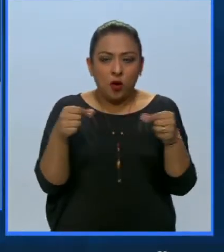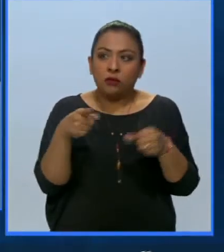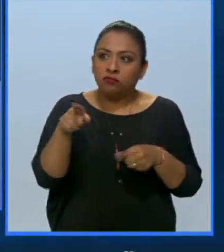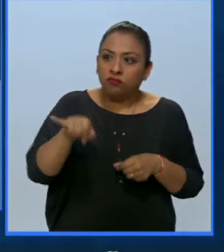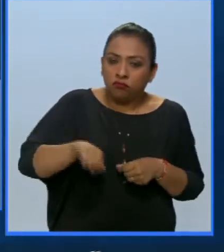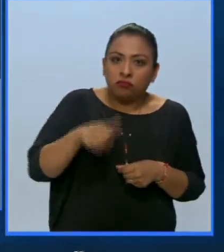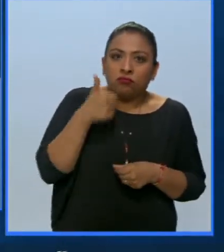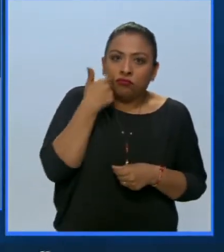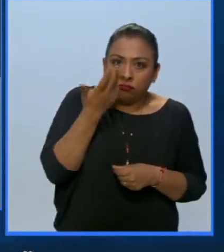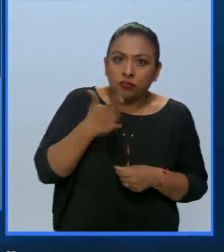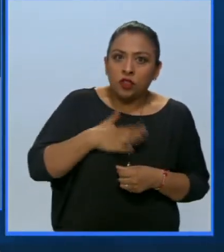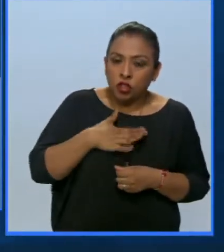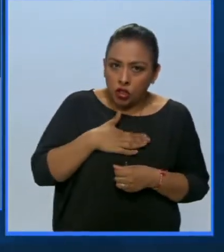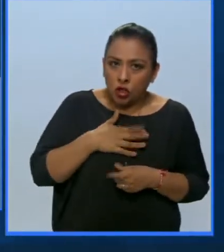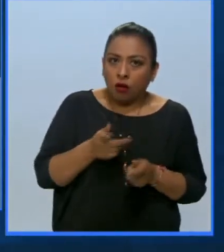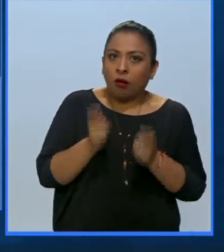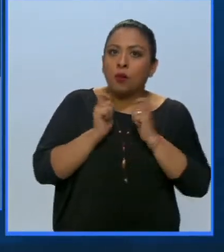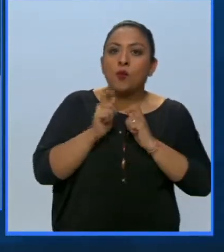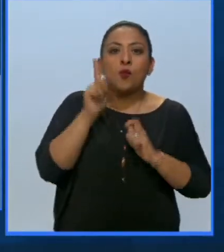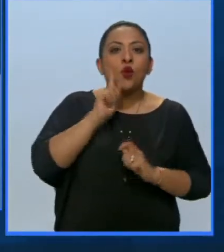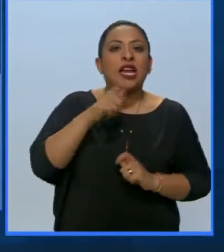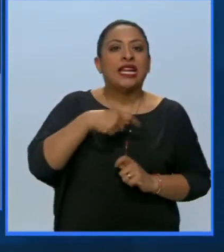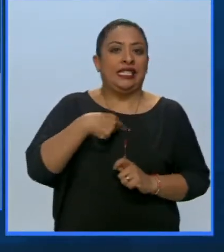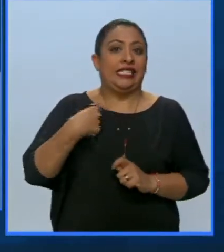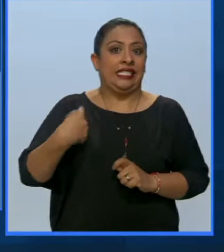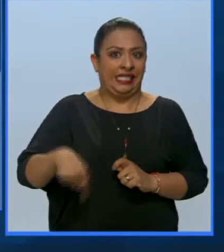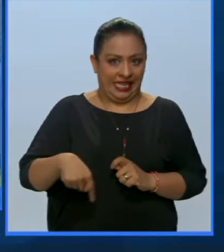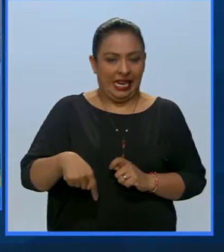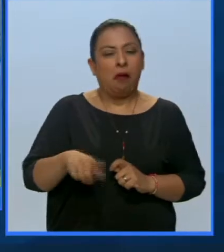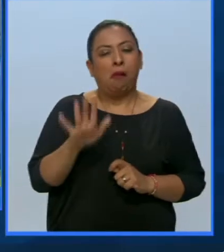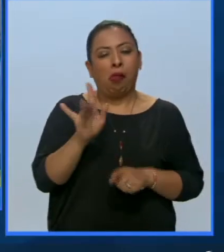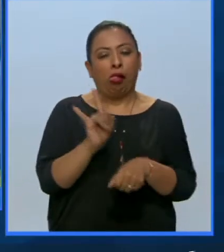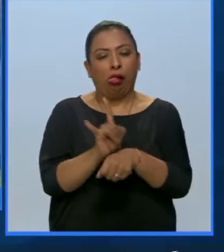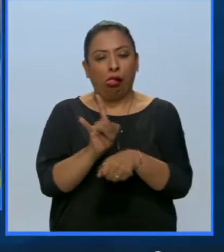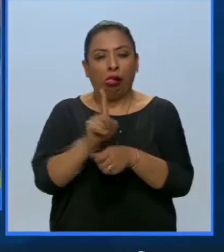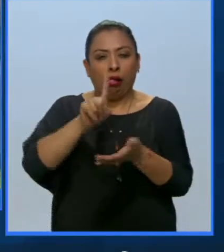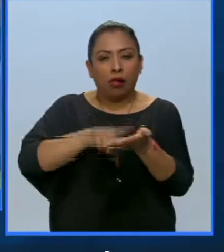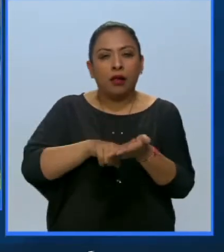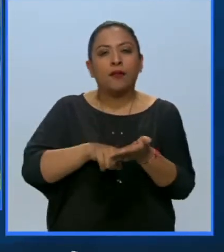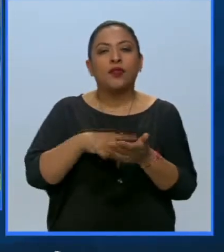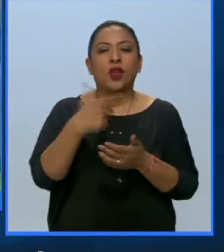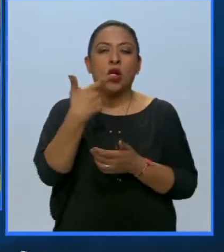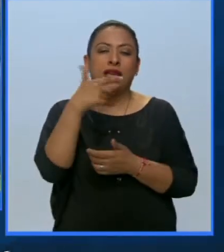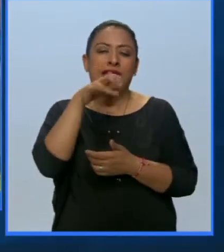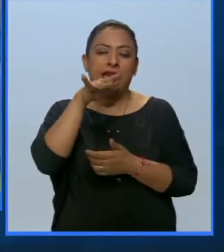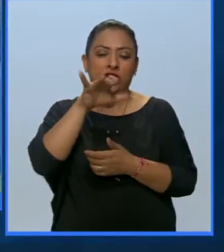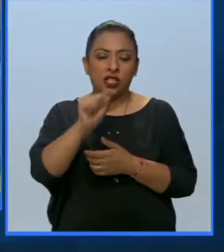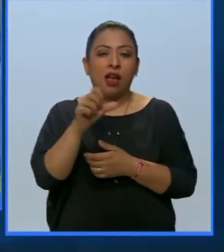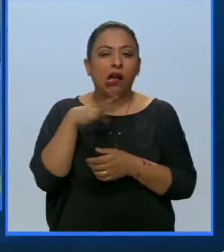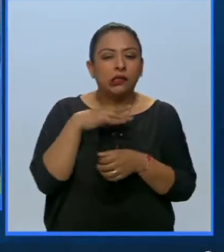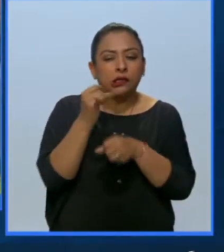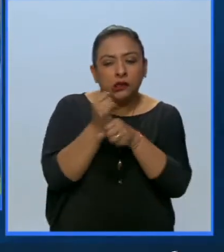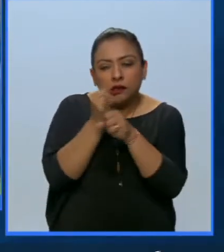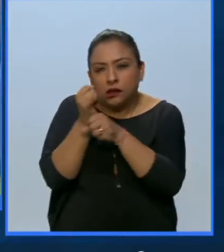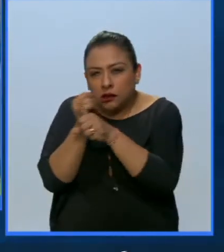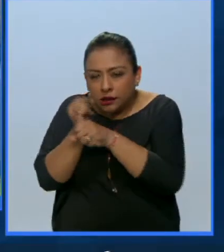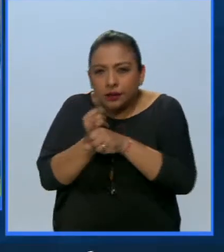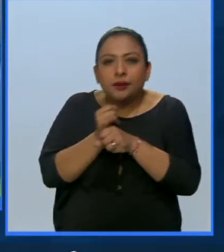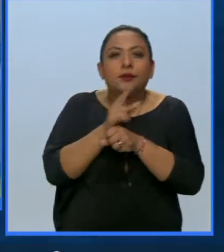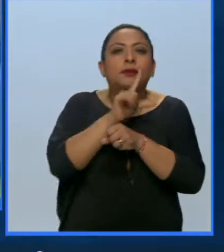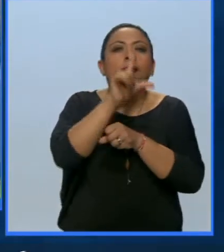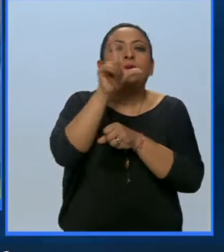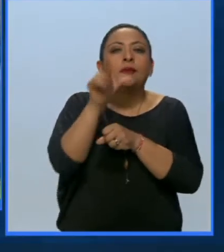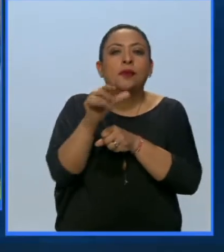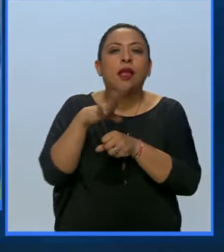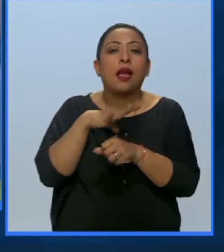interesó en interpretar a un papel de una china en México. Ella salió en Memorias de una Geisha, y que además rascamos por todos lados y terminamos